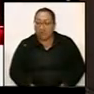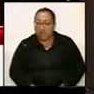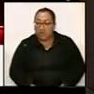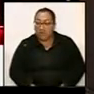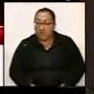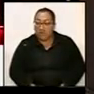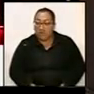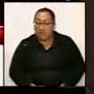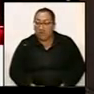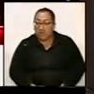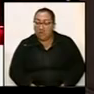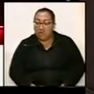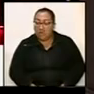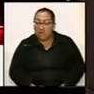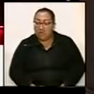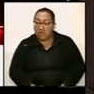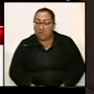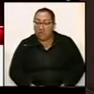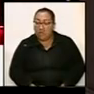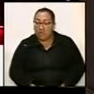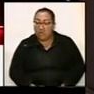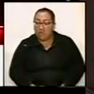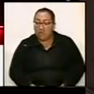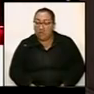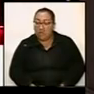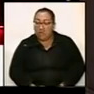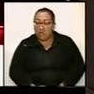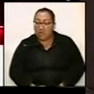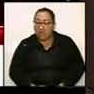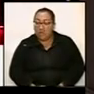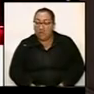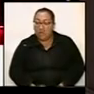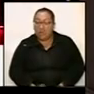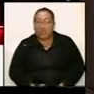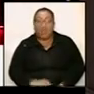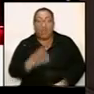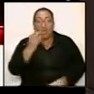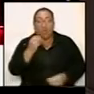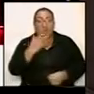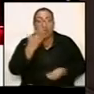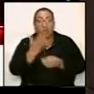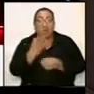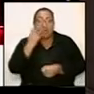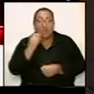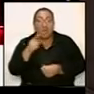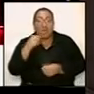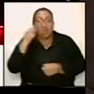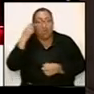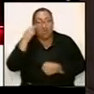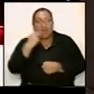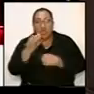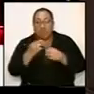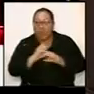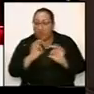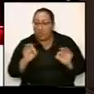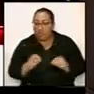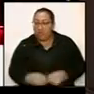de esta amarga experiencia sea una nueva política pública, la que ya he señalado.